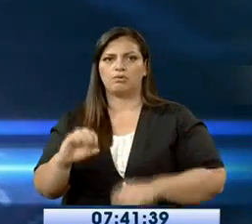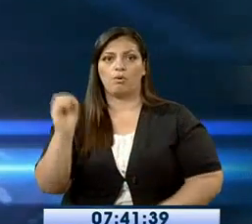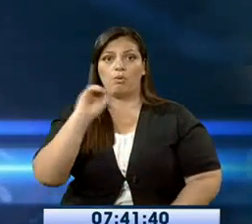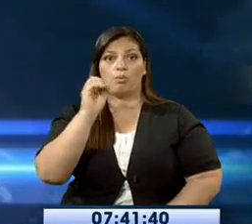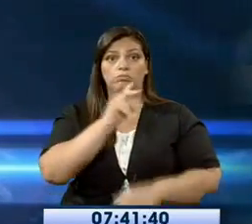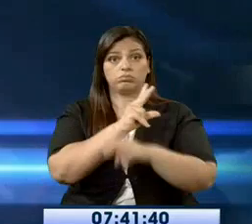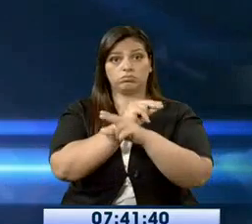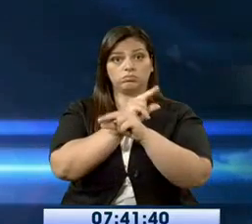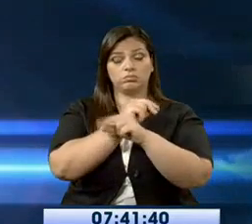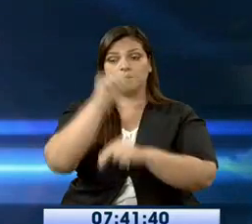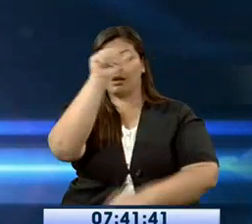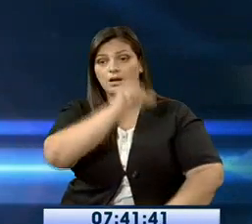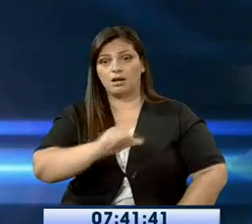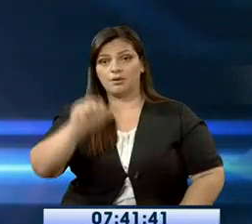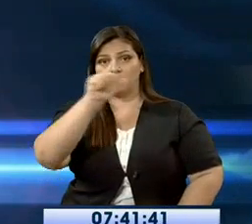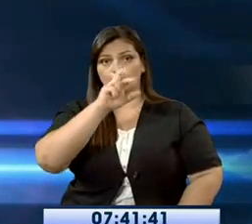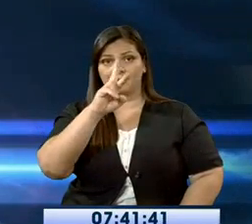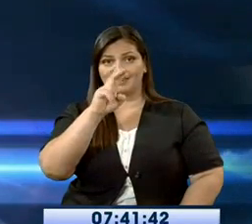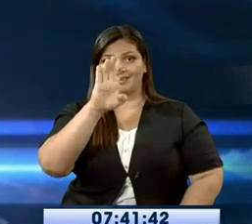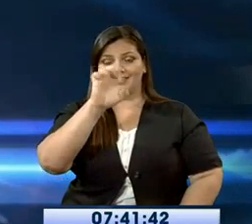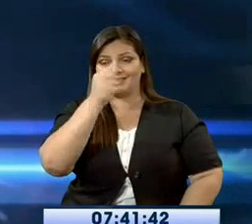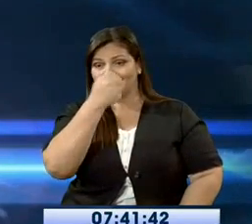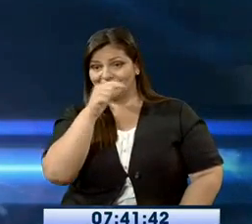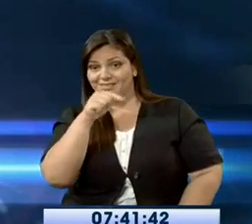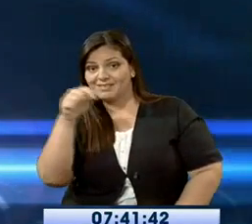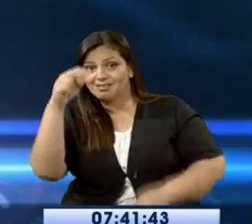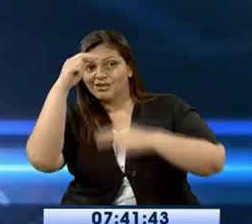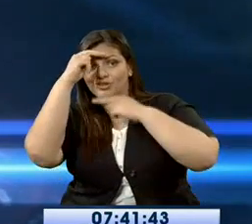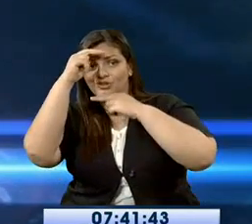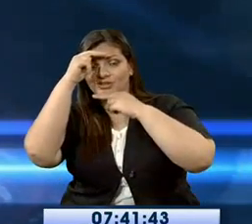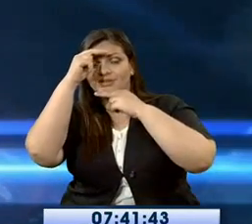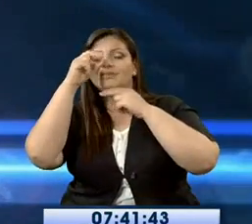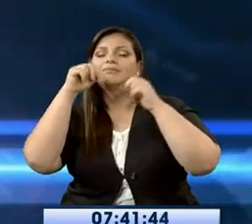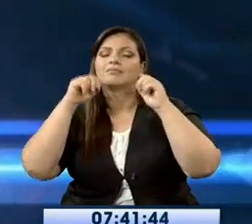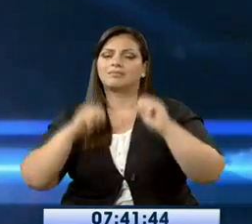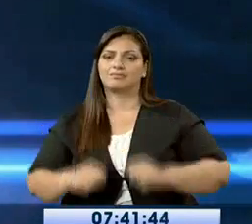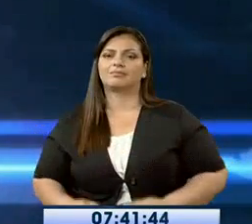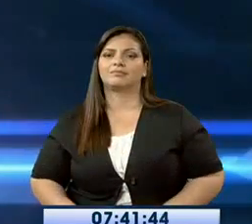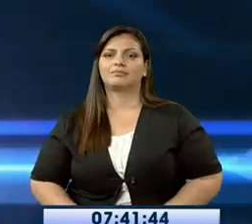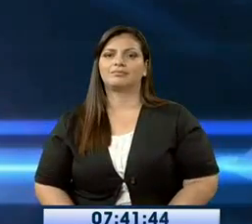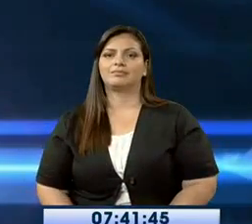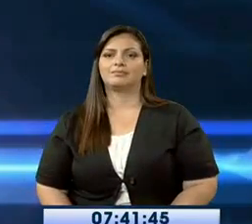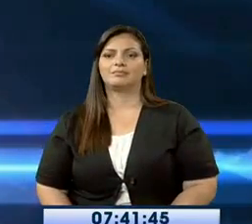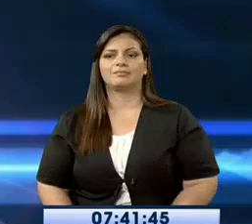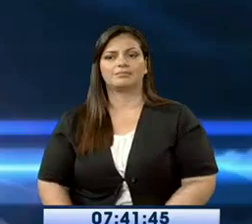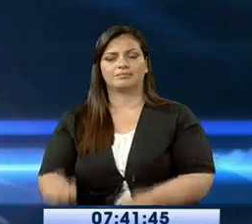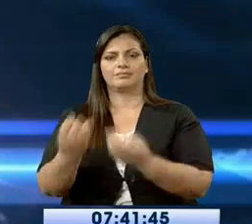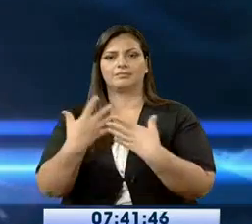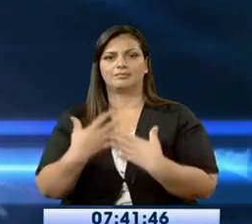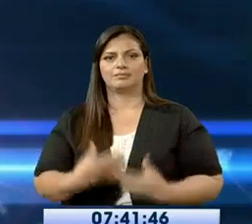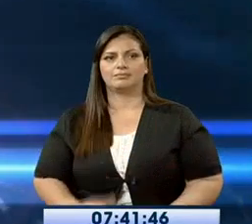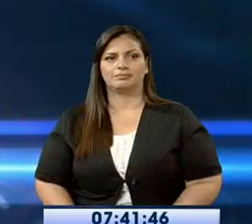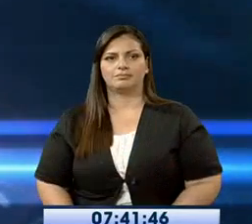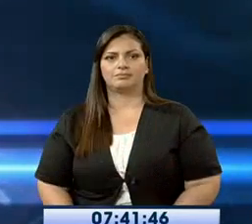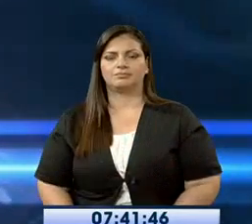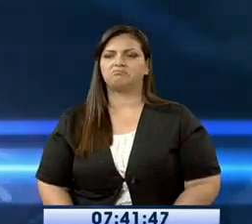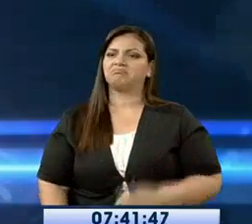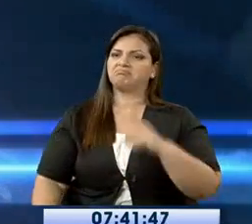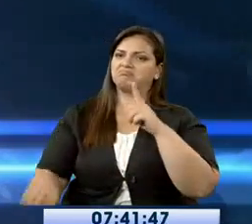arroba RTS subión la noticia, que es el Twitter también, cualquier información. Pero nos puede escribir o nos